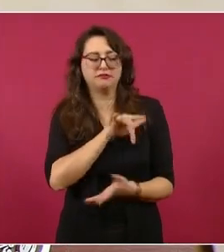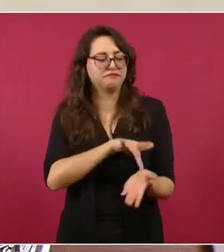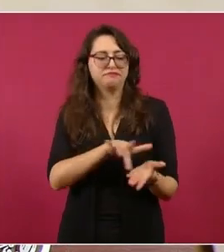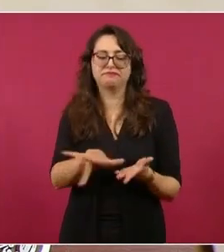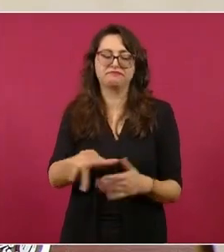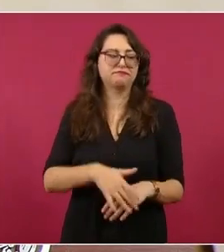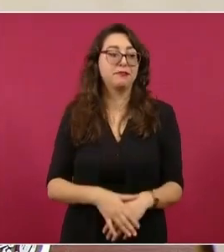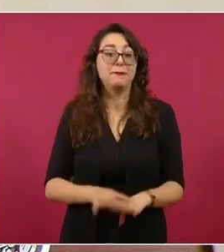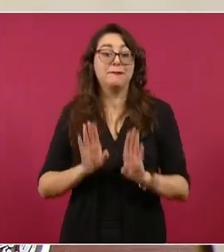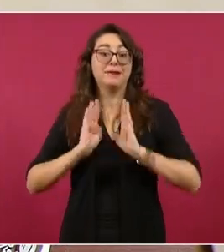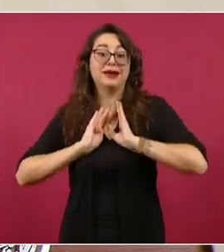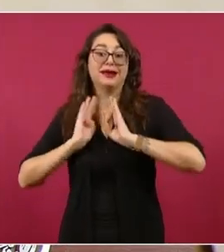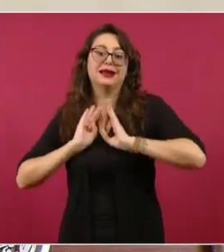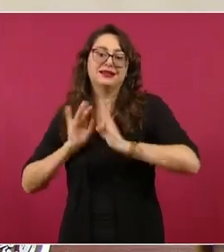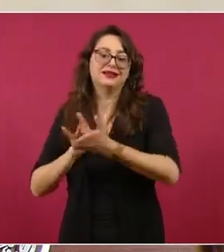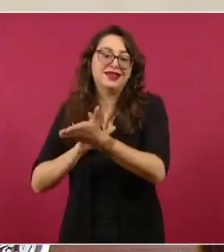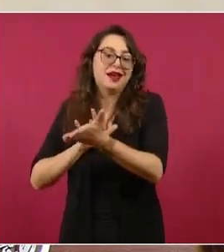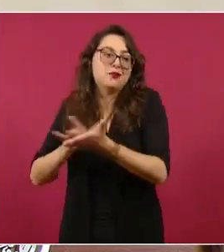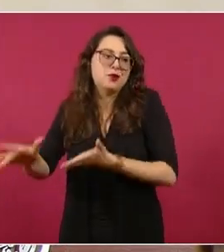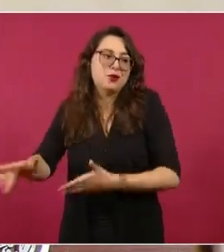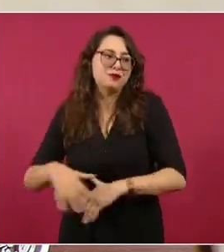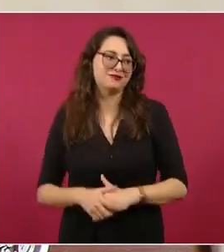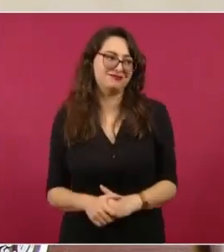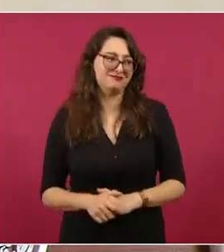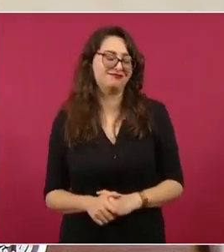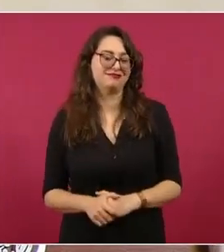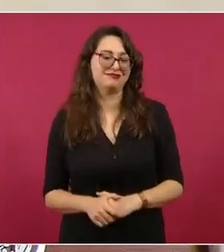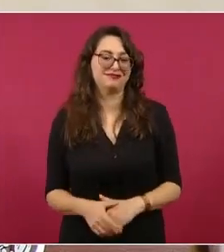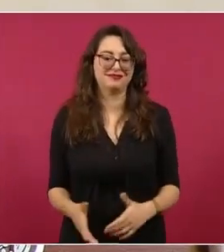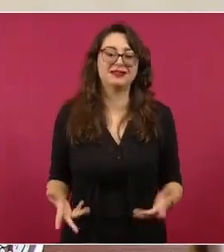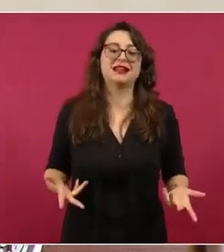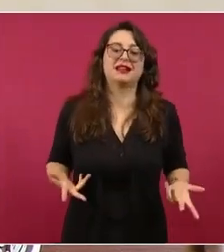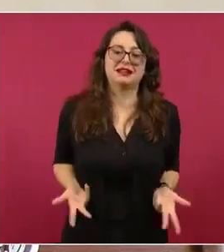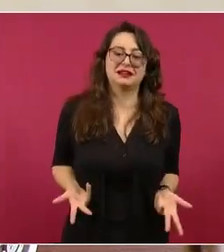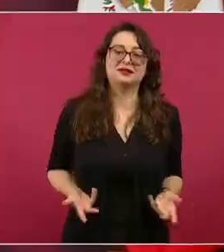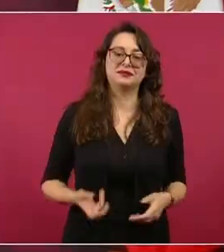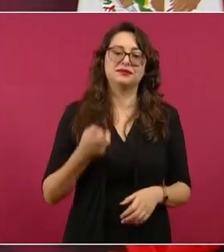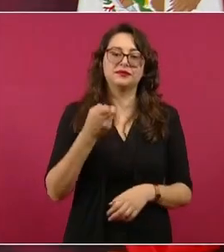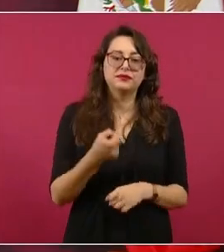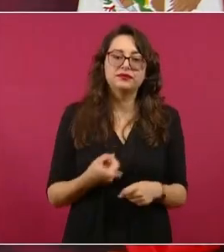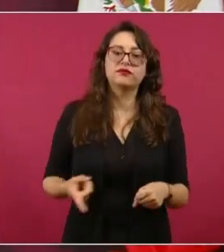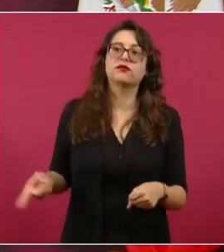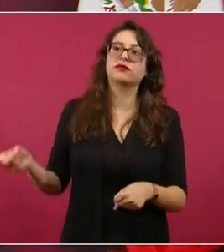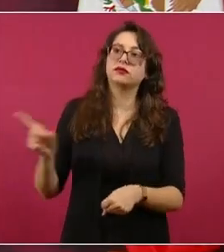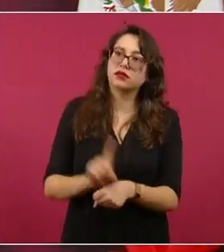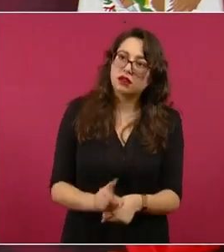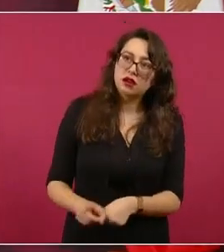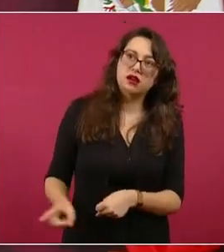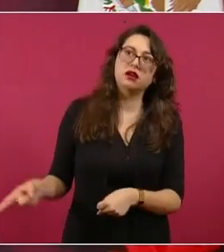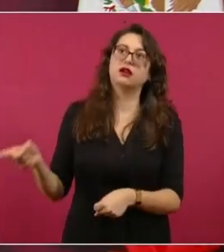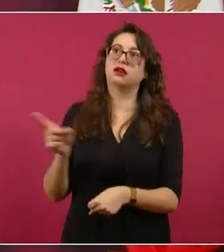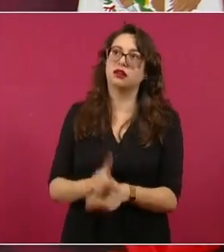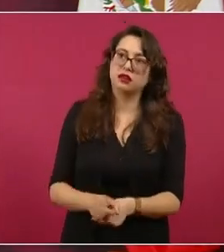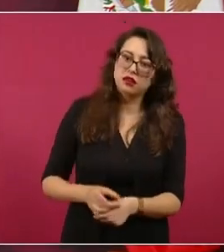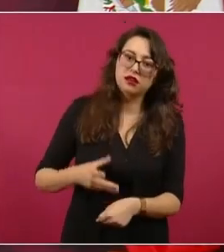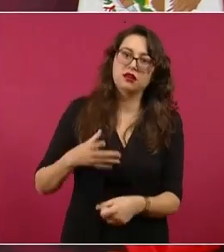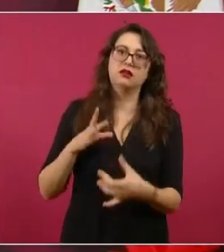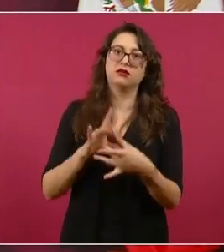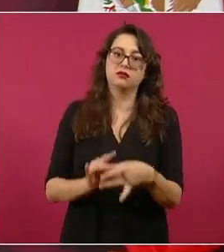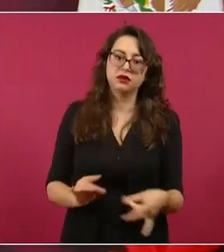Entonces tenemos todos los días que estar aclarando y felicidades, ¿no?